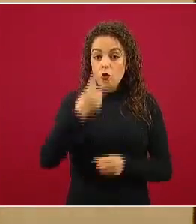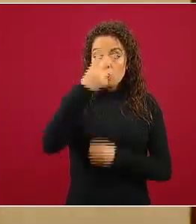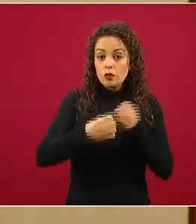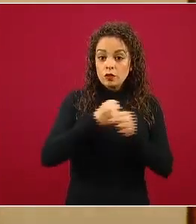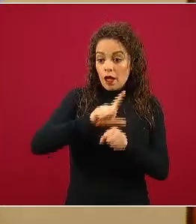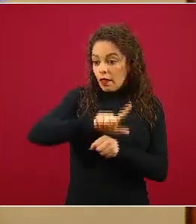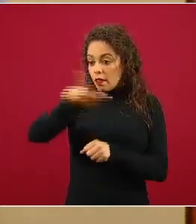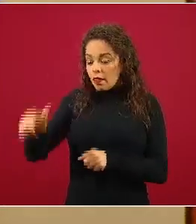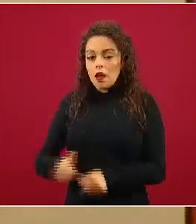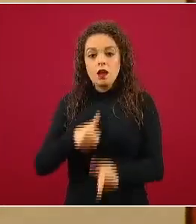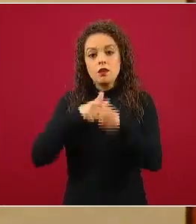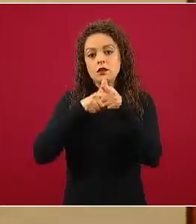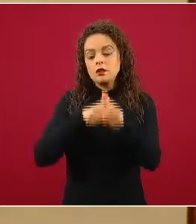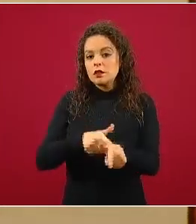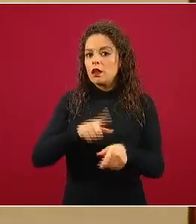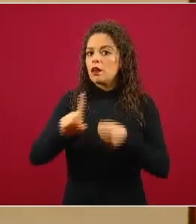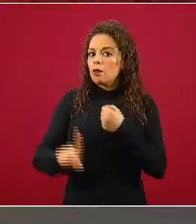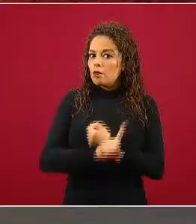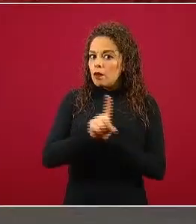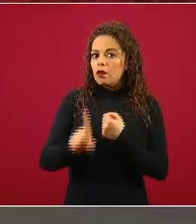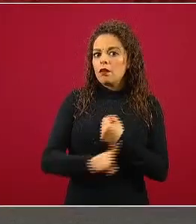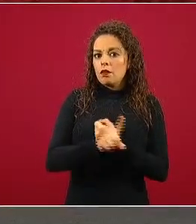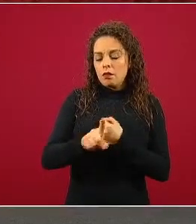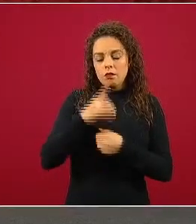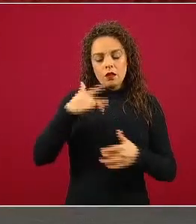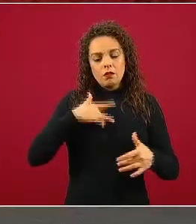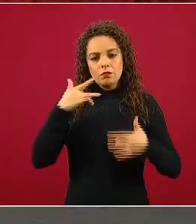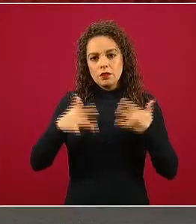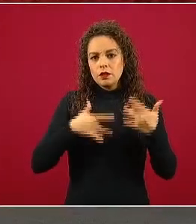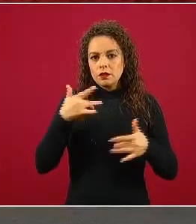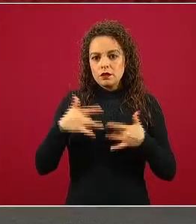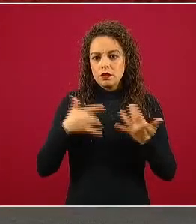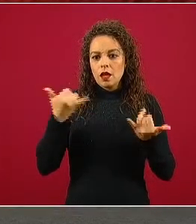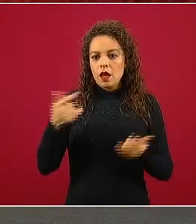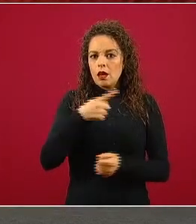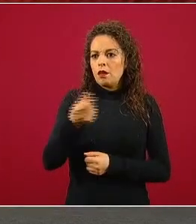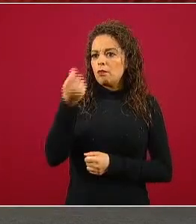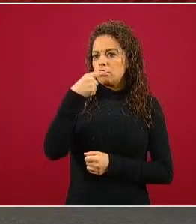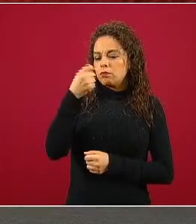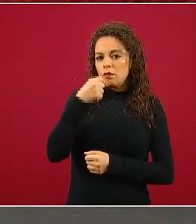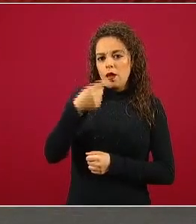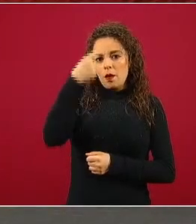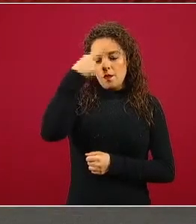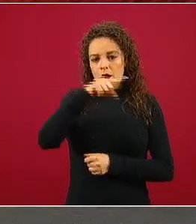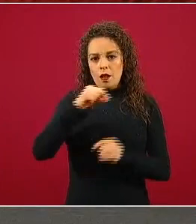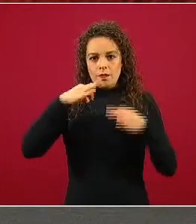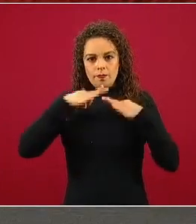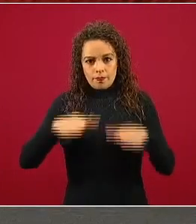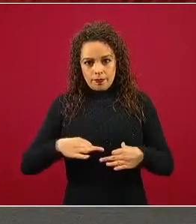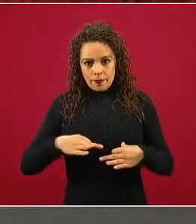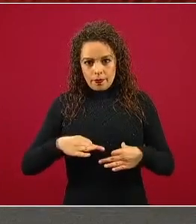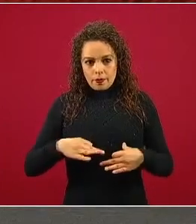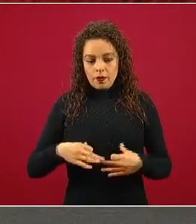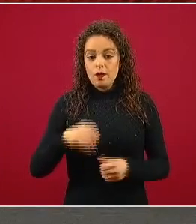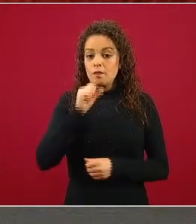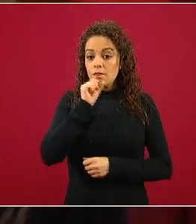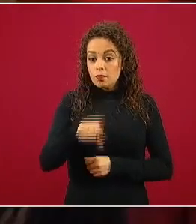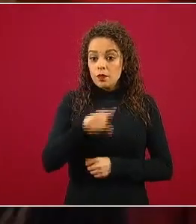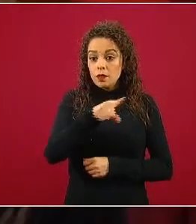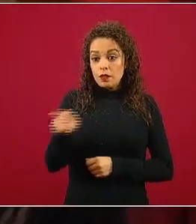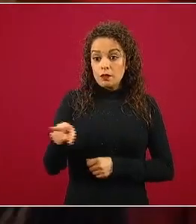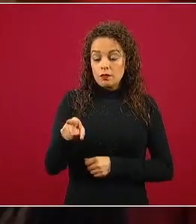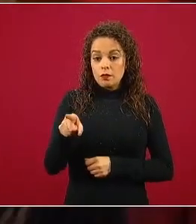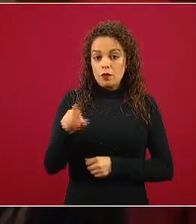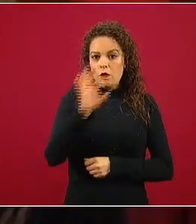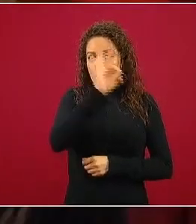se documentaba un incremento en el consumo de sustancias y hasta el 10 al 20% del personal de salud puede inclusive